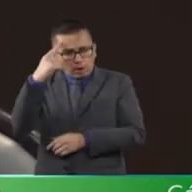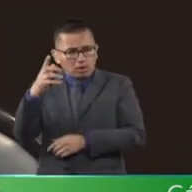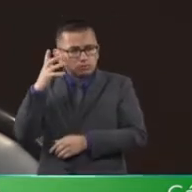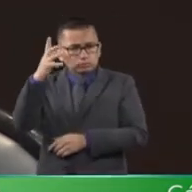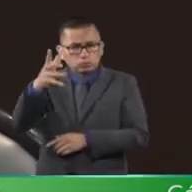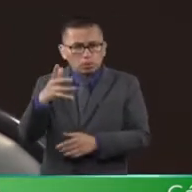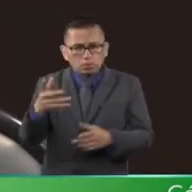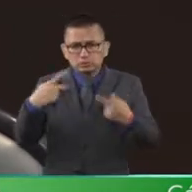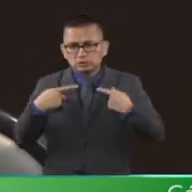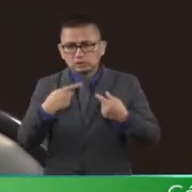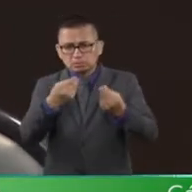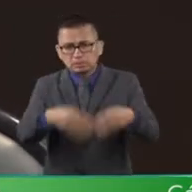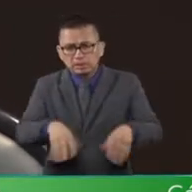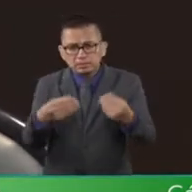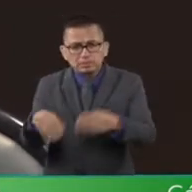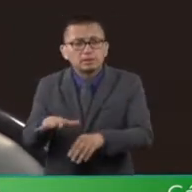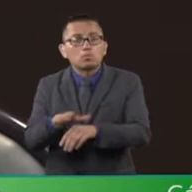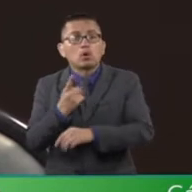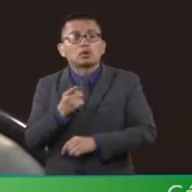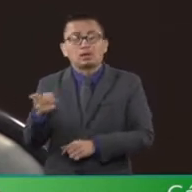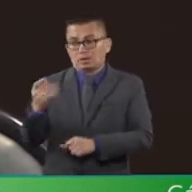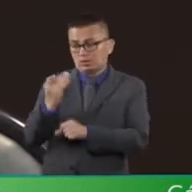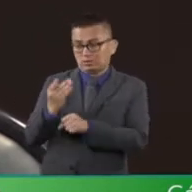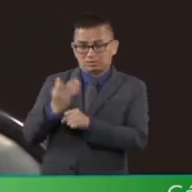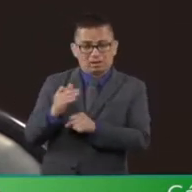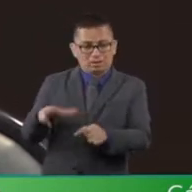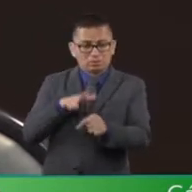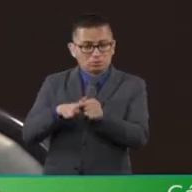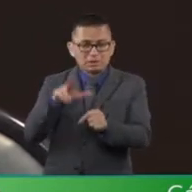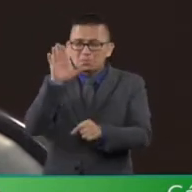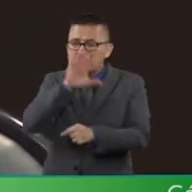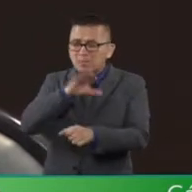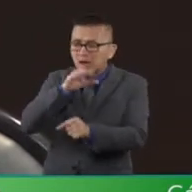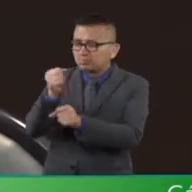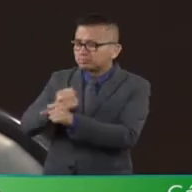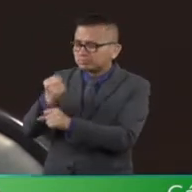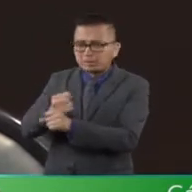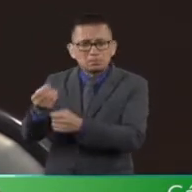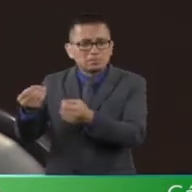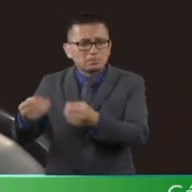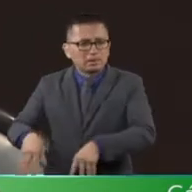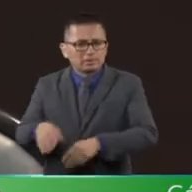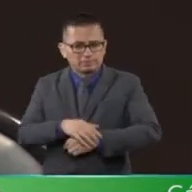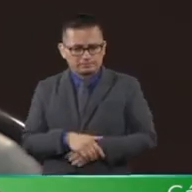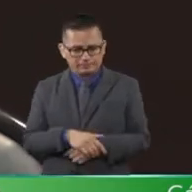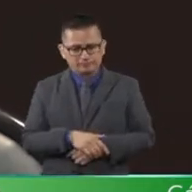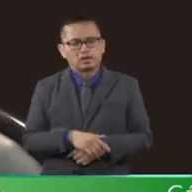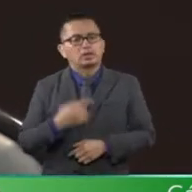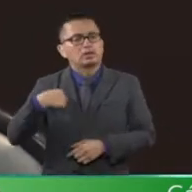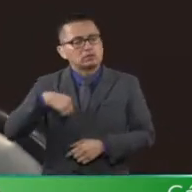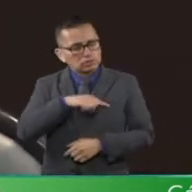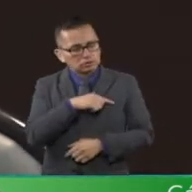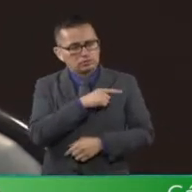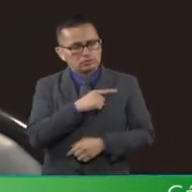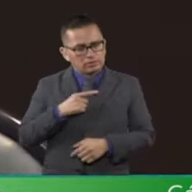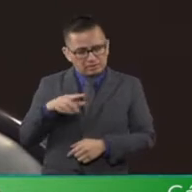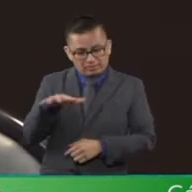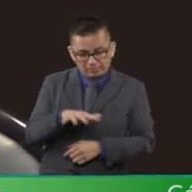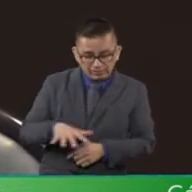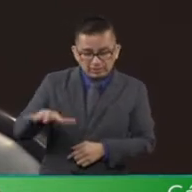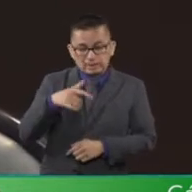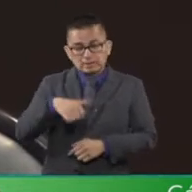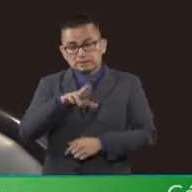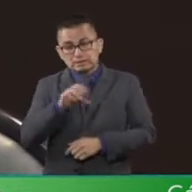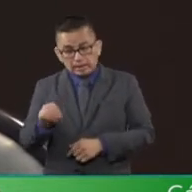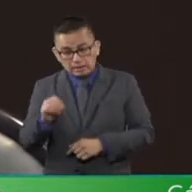afectando y dañando el medio ambiente tenemos la convicción de continuar defendiendo la riqueza natural y la cultura de Quintana